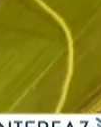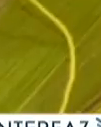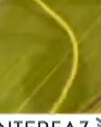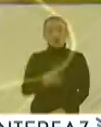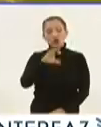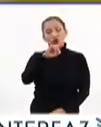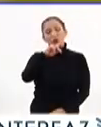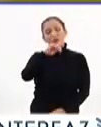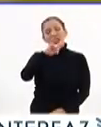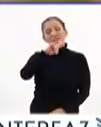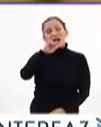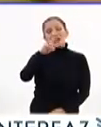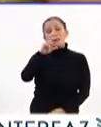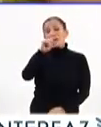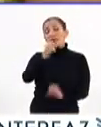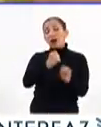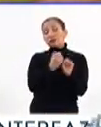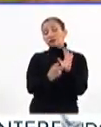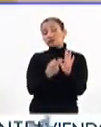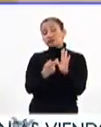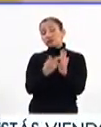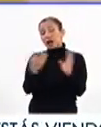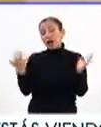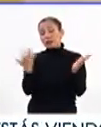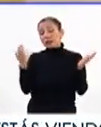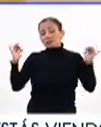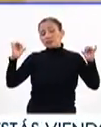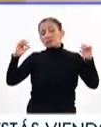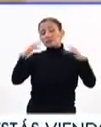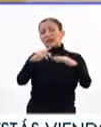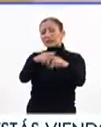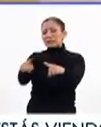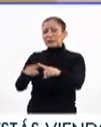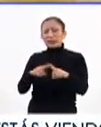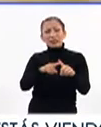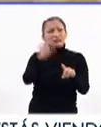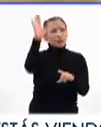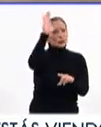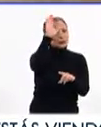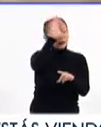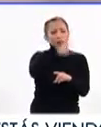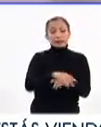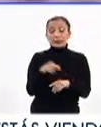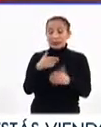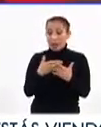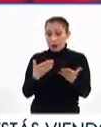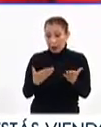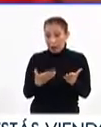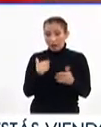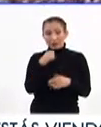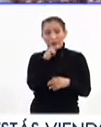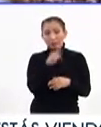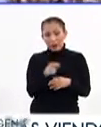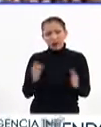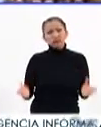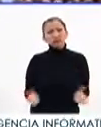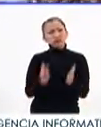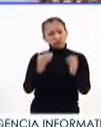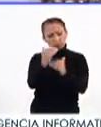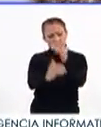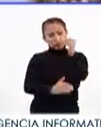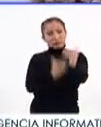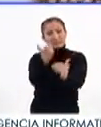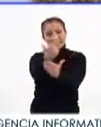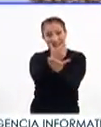La Cumbre Tajín cumple 20 años de propiciar el encuentro entre diversas culturas. En este tiempo no solo ha impulsado el